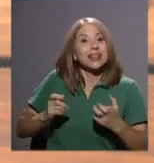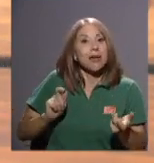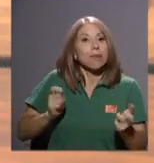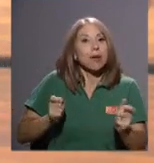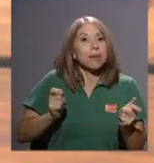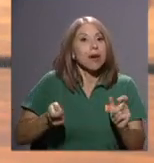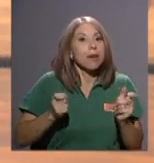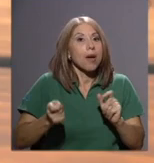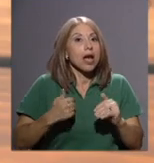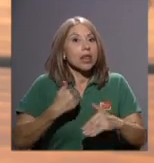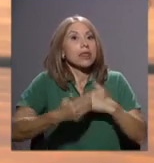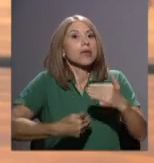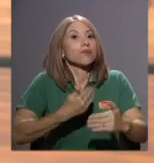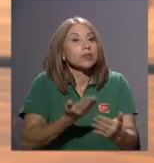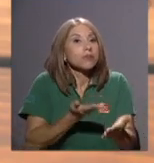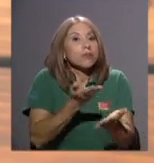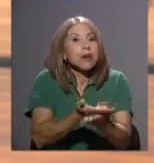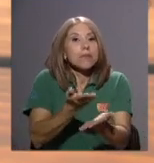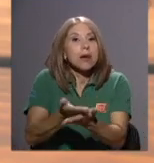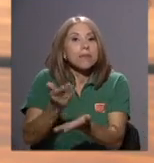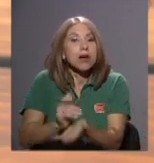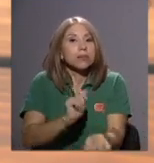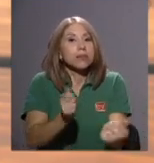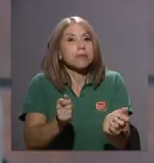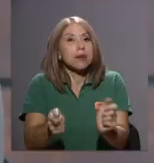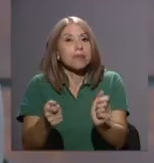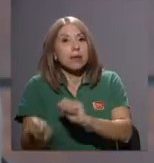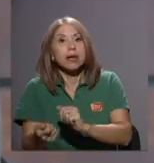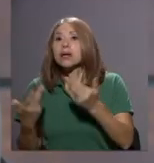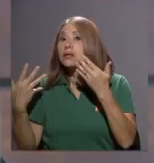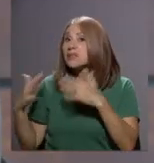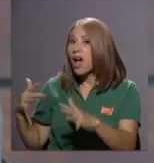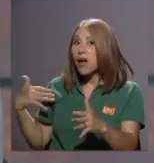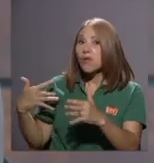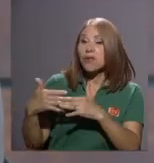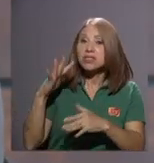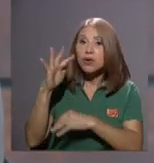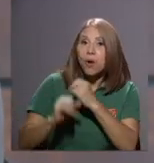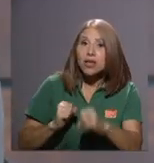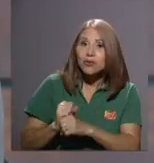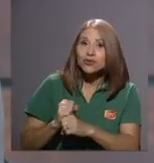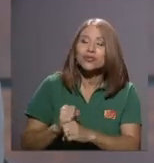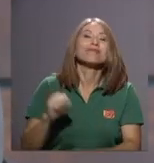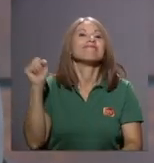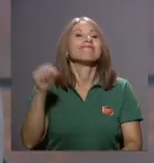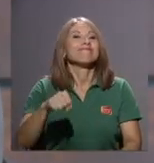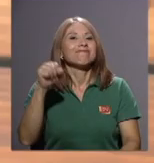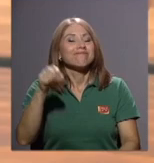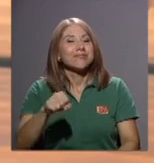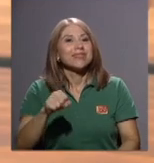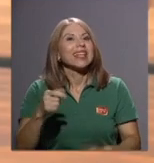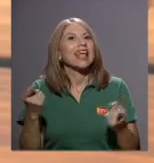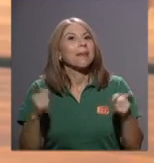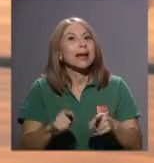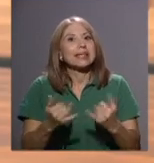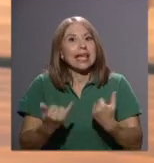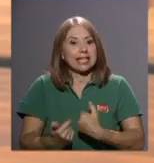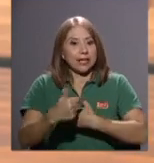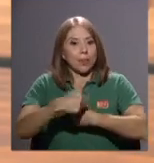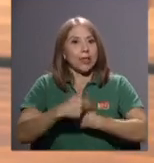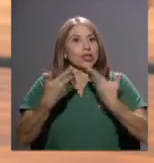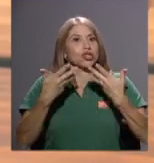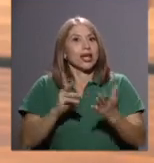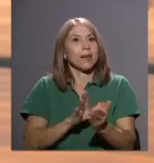otras mociones de cambio que... Pasados 5 años, José. Claro, uh-huh. entonces, ¿qué es lo que pasa? En este momento nace el